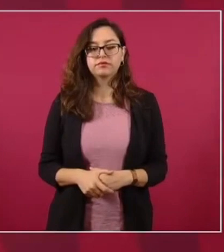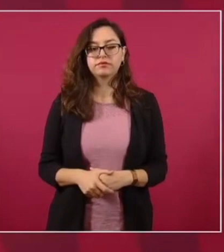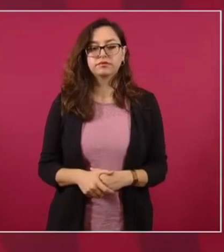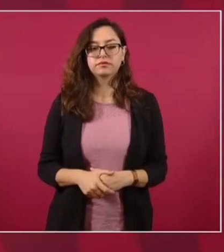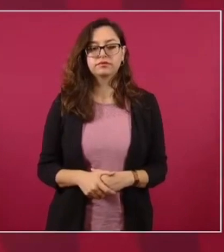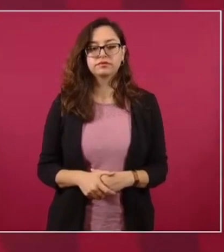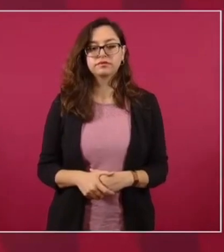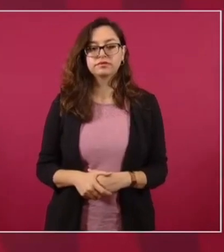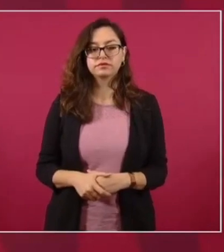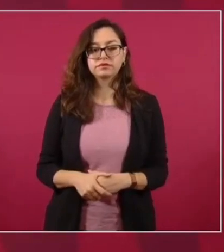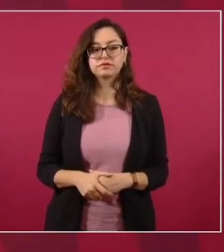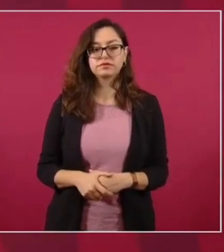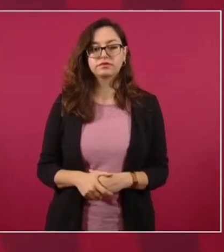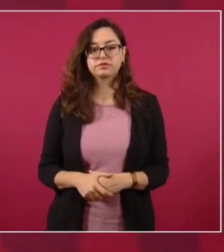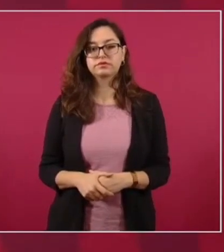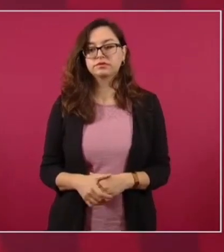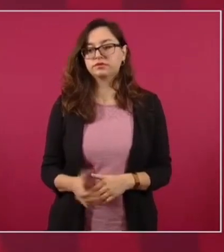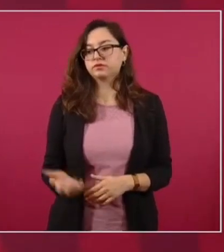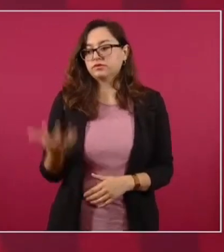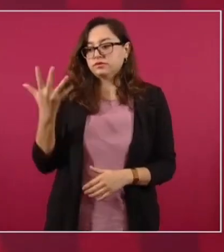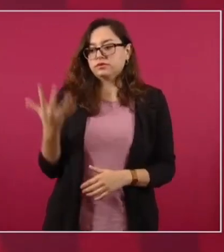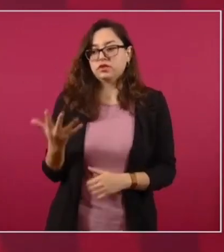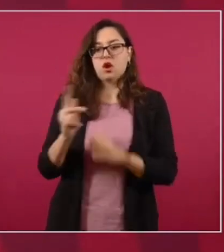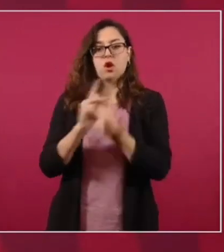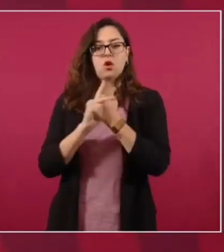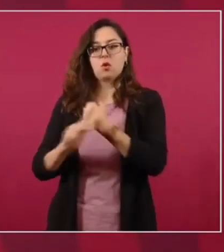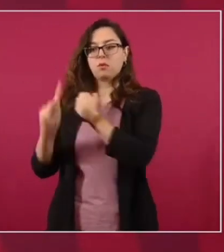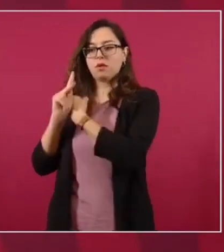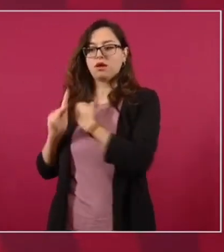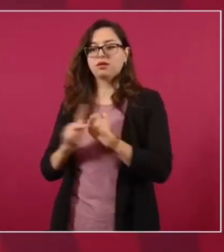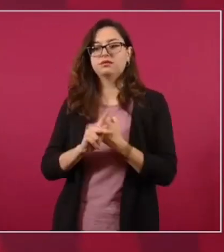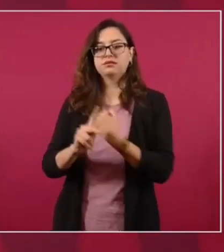5 Estados miembros